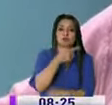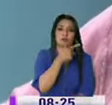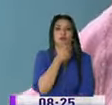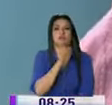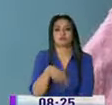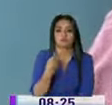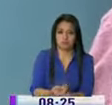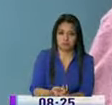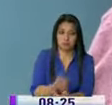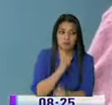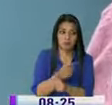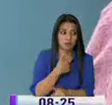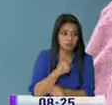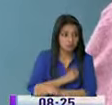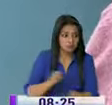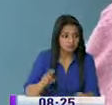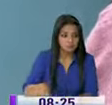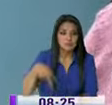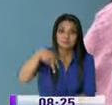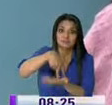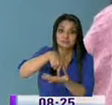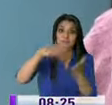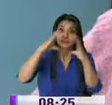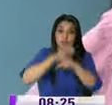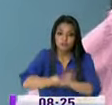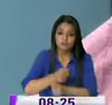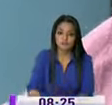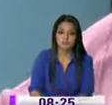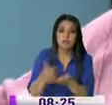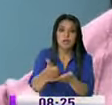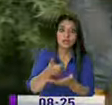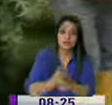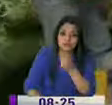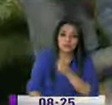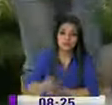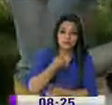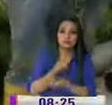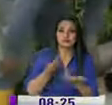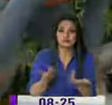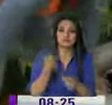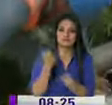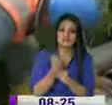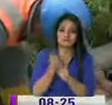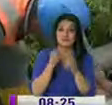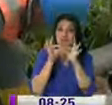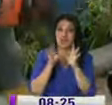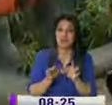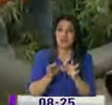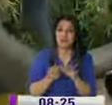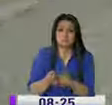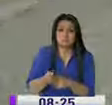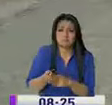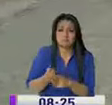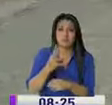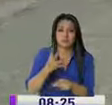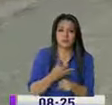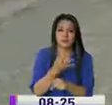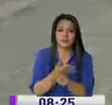caído. Nosotros que levantamos así mismo de noche, tuvimos que sacarle con la soga. Los trabajos de reparación tardaron cerca de